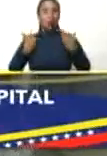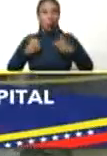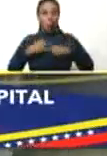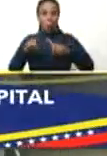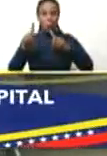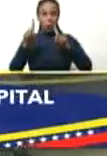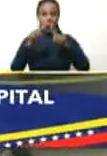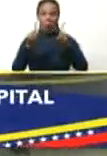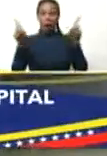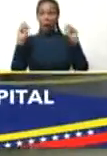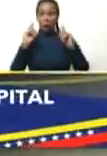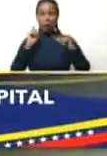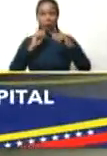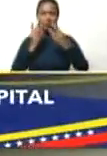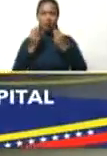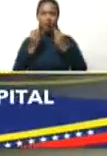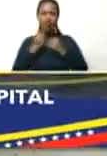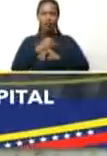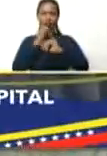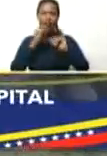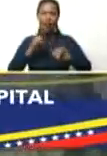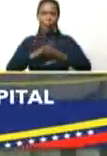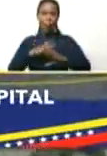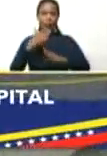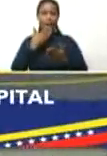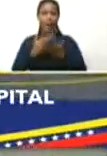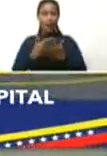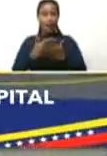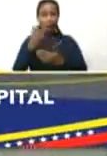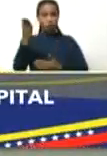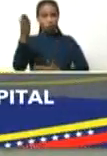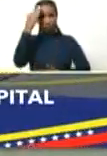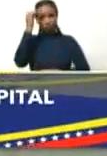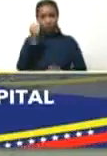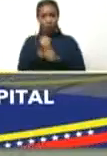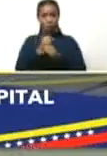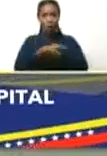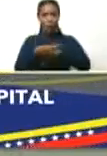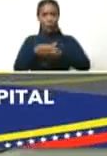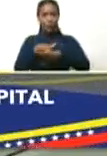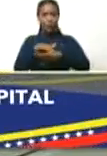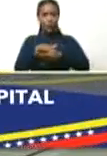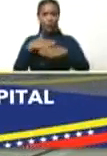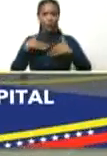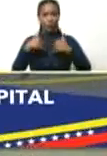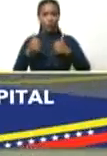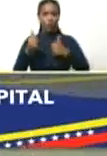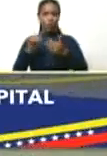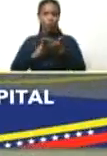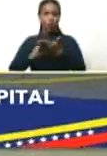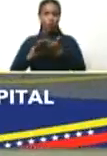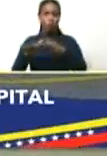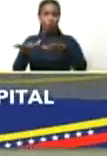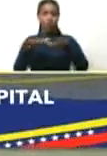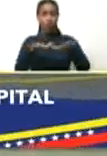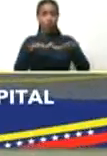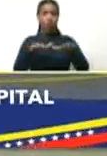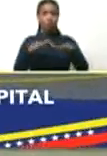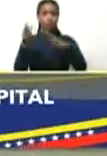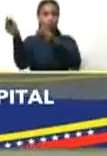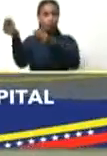suma felicidad, porque gracias a su gestión, a través de nuestra ministra, estamos recuperando este espacio con